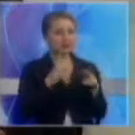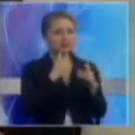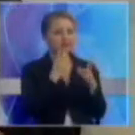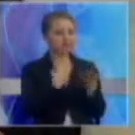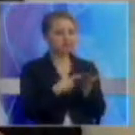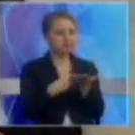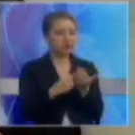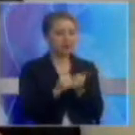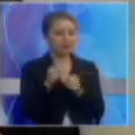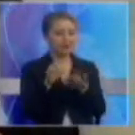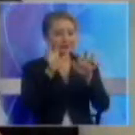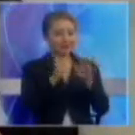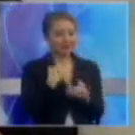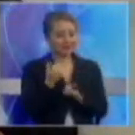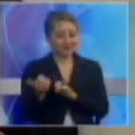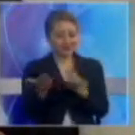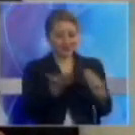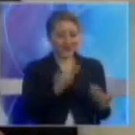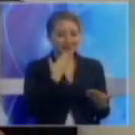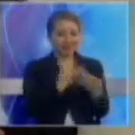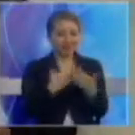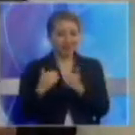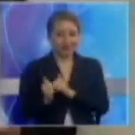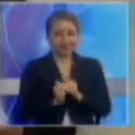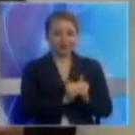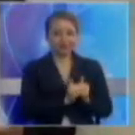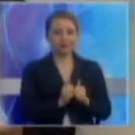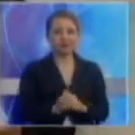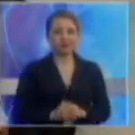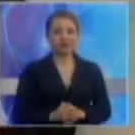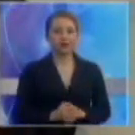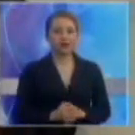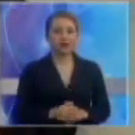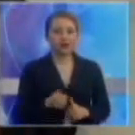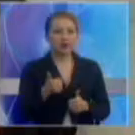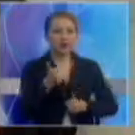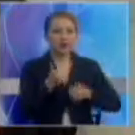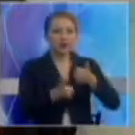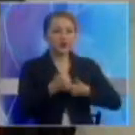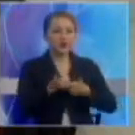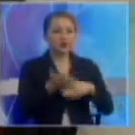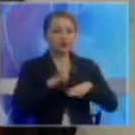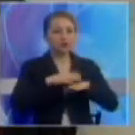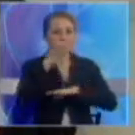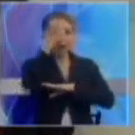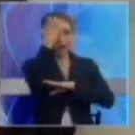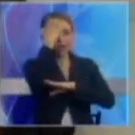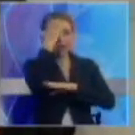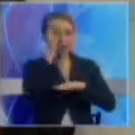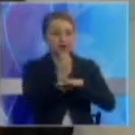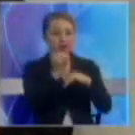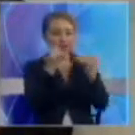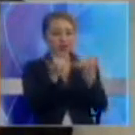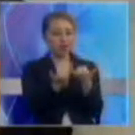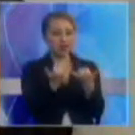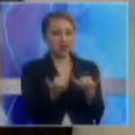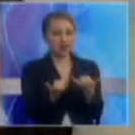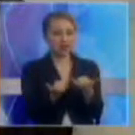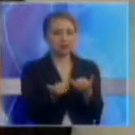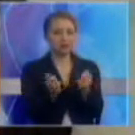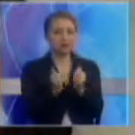con el secretario de Estado. Bienvenido, señor ministro. Gracias por estar con nosotros. ¿Cuál es la situación de la educación ecuatoriana en los actuales